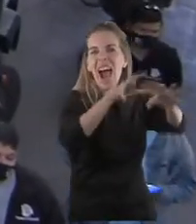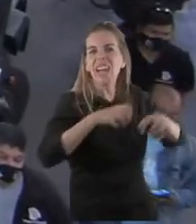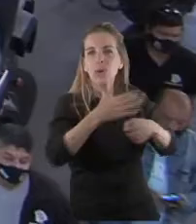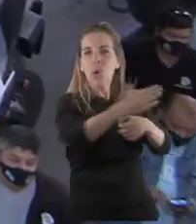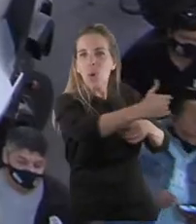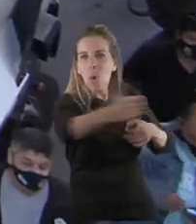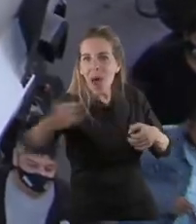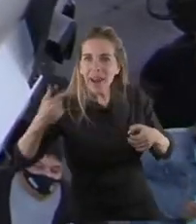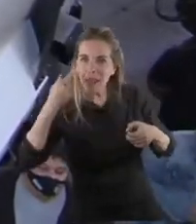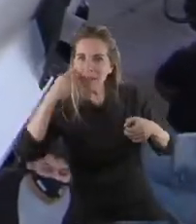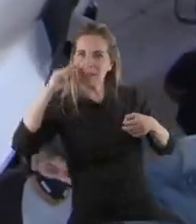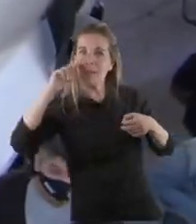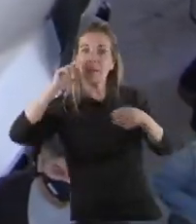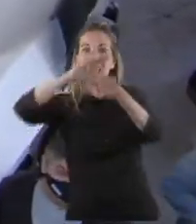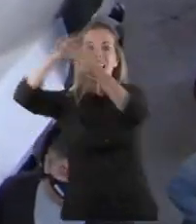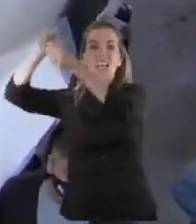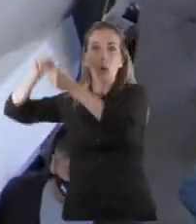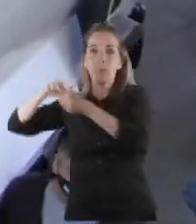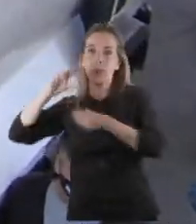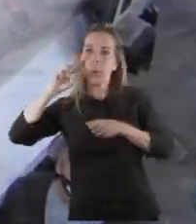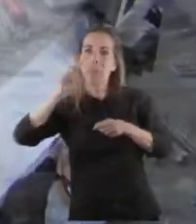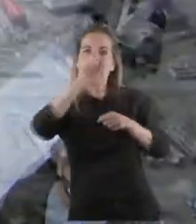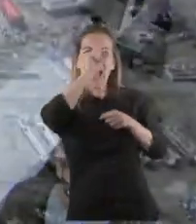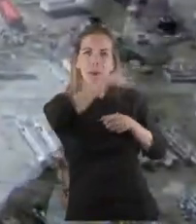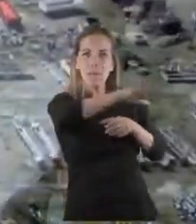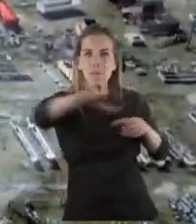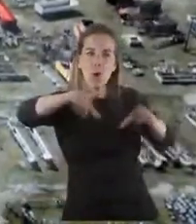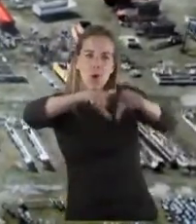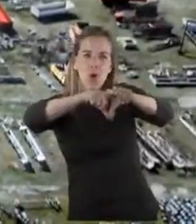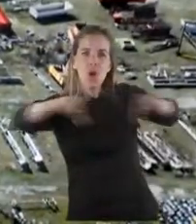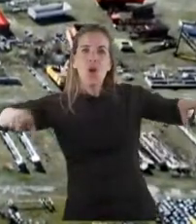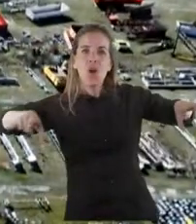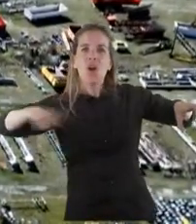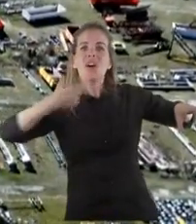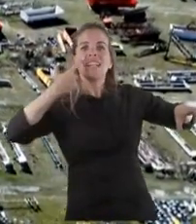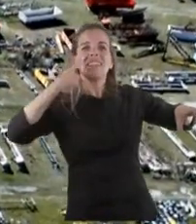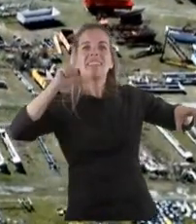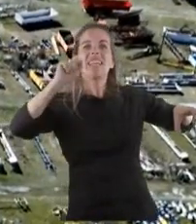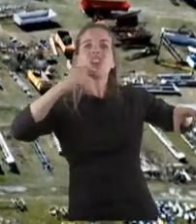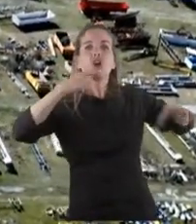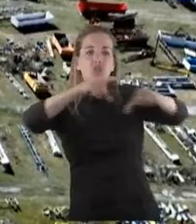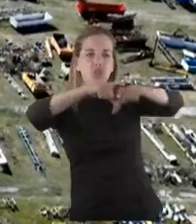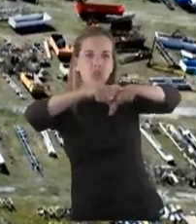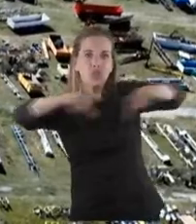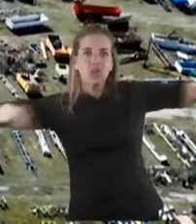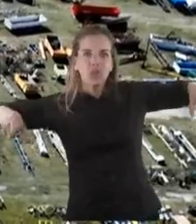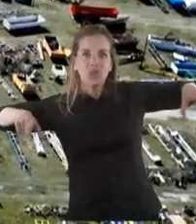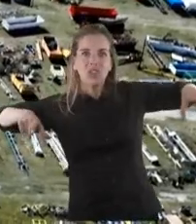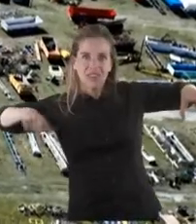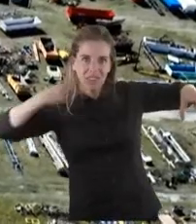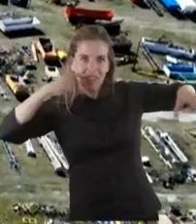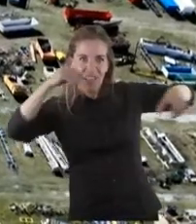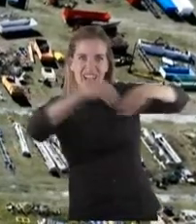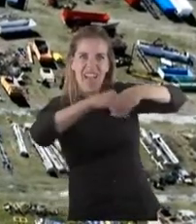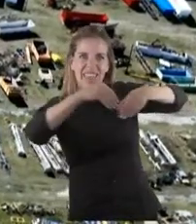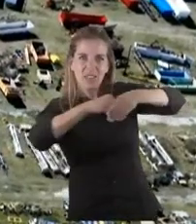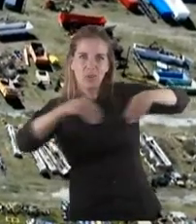por el aire, en el avión o en el helicóptero, ve los campos. Todas las rayitas blancas llenas de